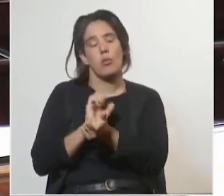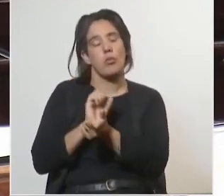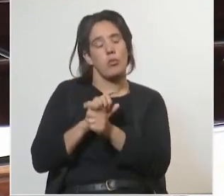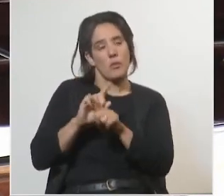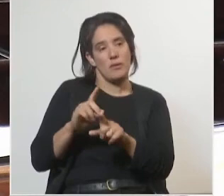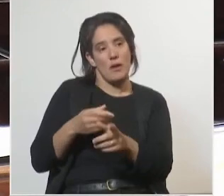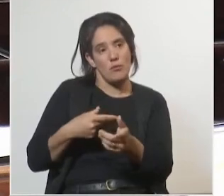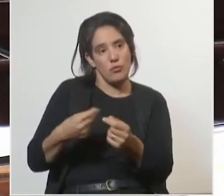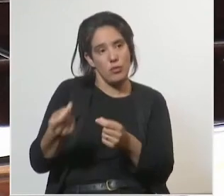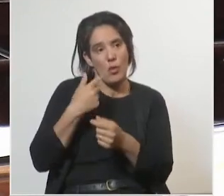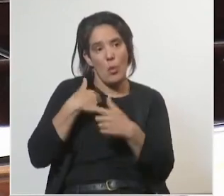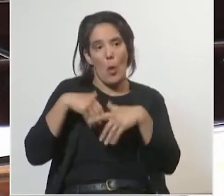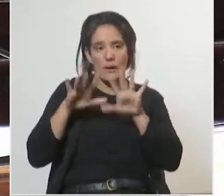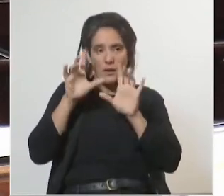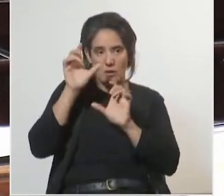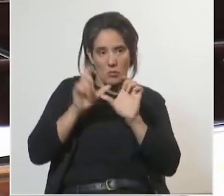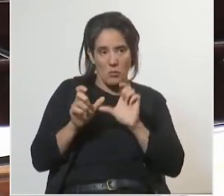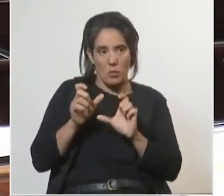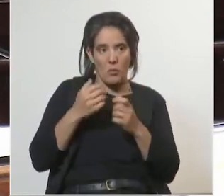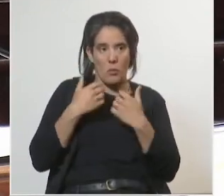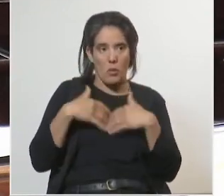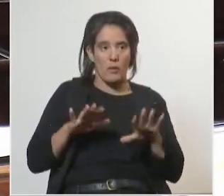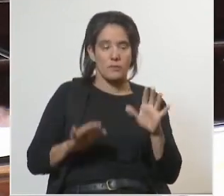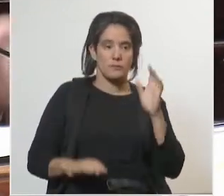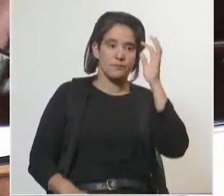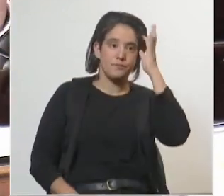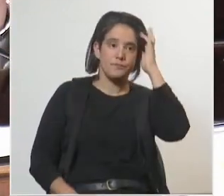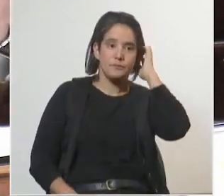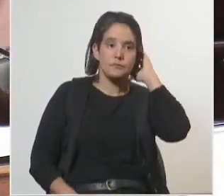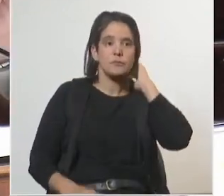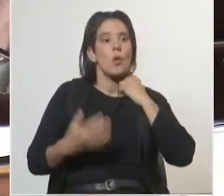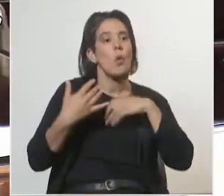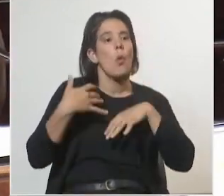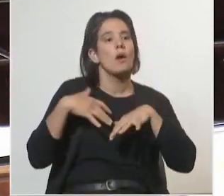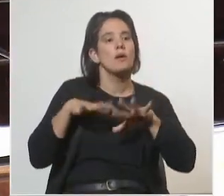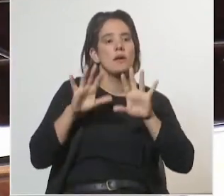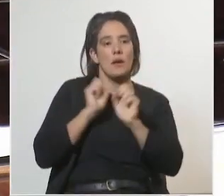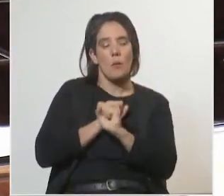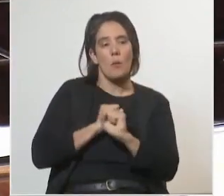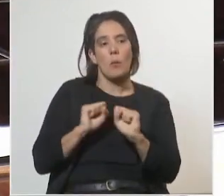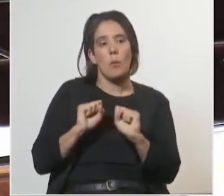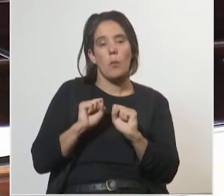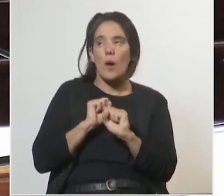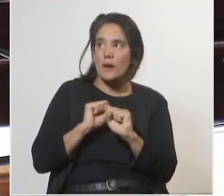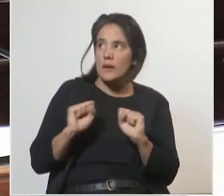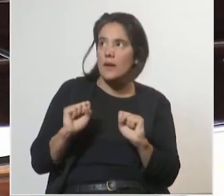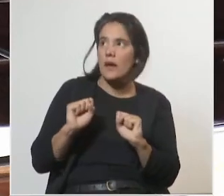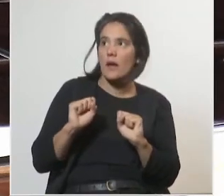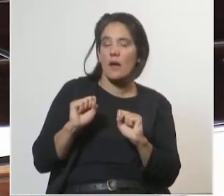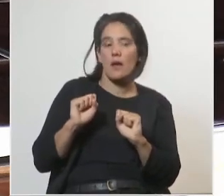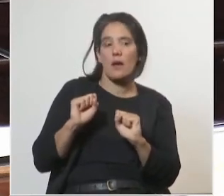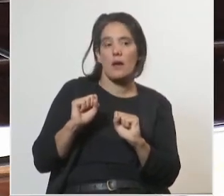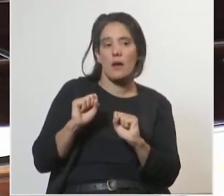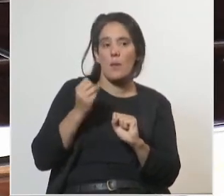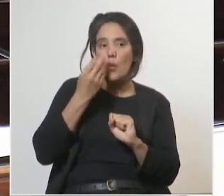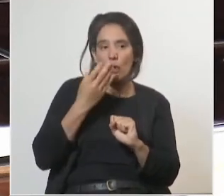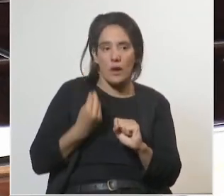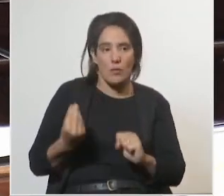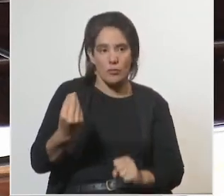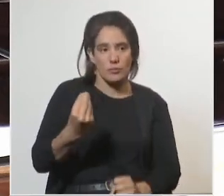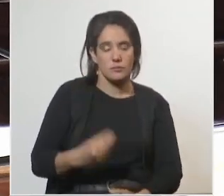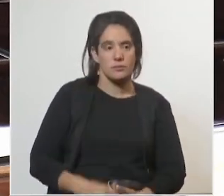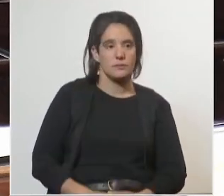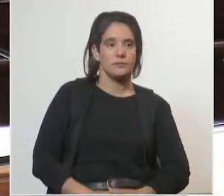procesados cualquiera fuera la naturaleza de la imputación. Cualquiera fuera la naturaleza de la imputación.